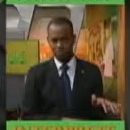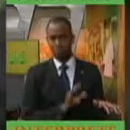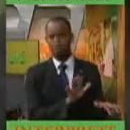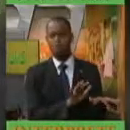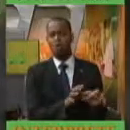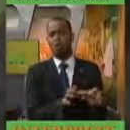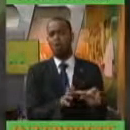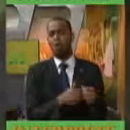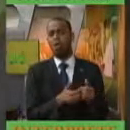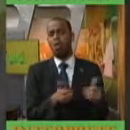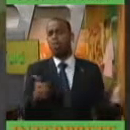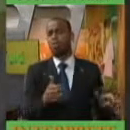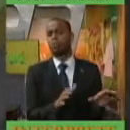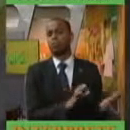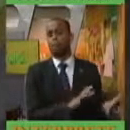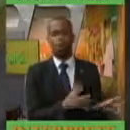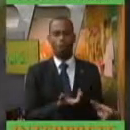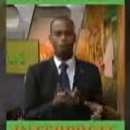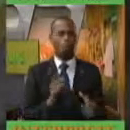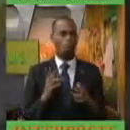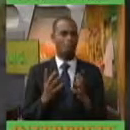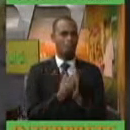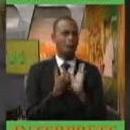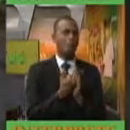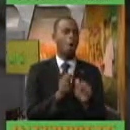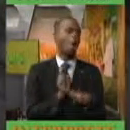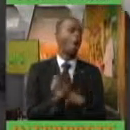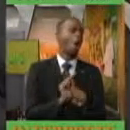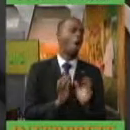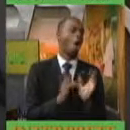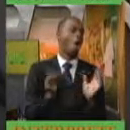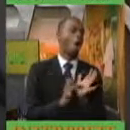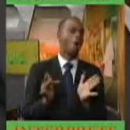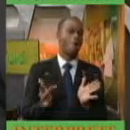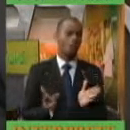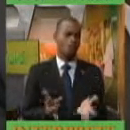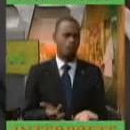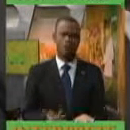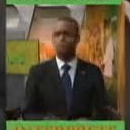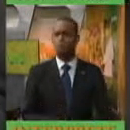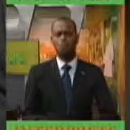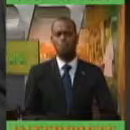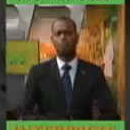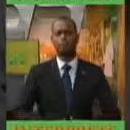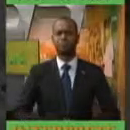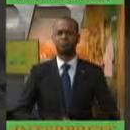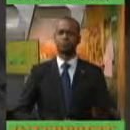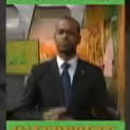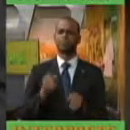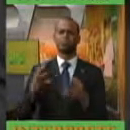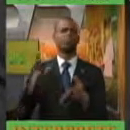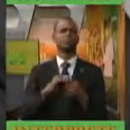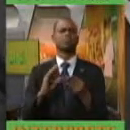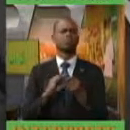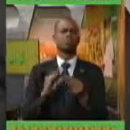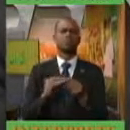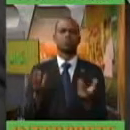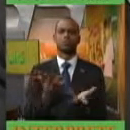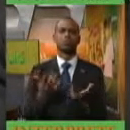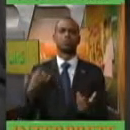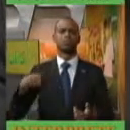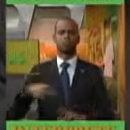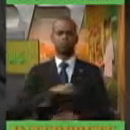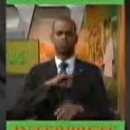excluido. No puede ser para instrumentalizarlo. Fíjate que incluso a nosotros muchos nos cuestionan de cómo